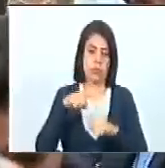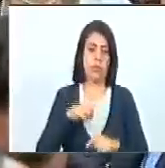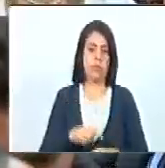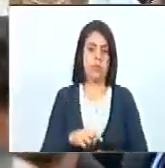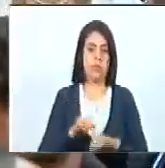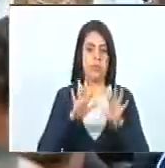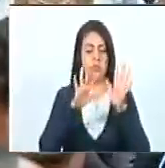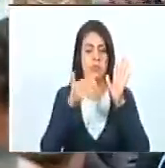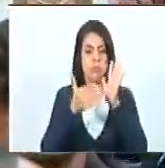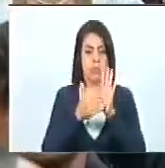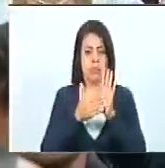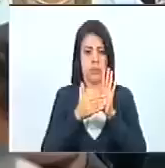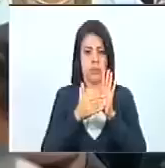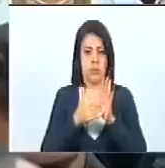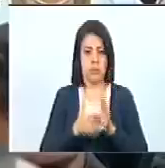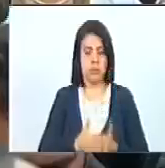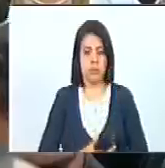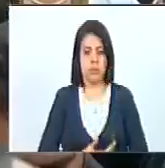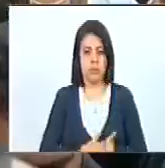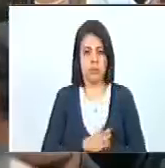solamente de las 10.000,